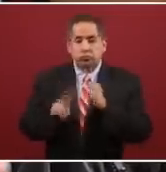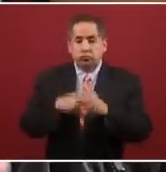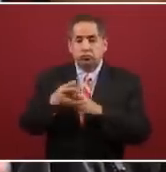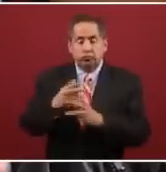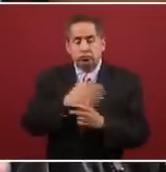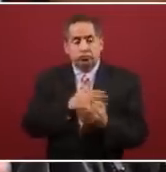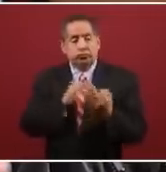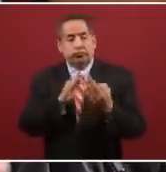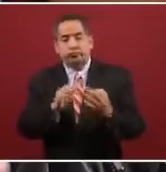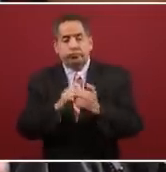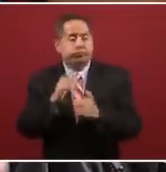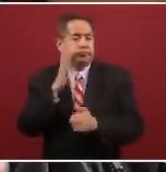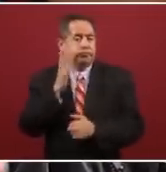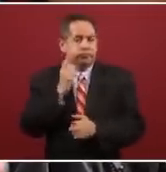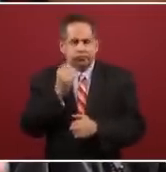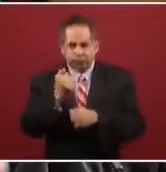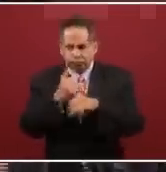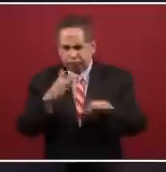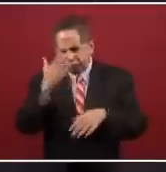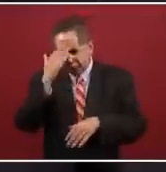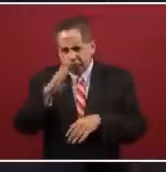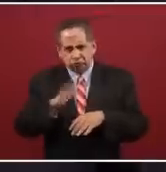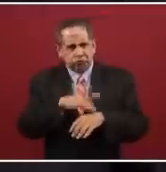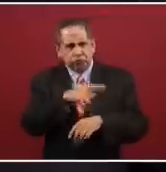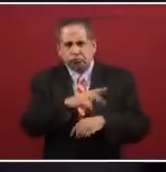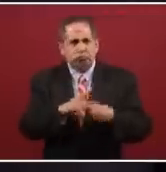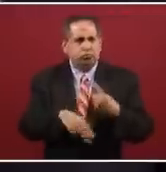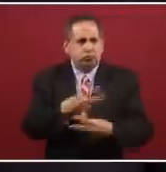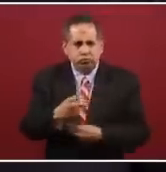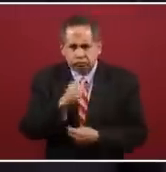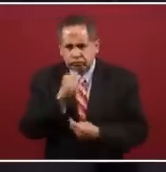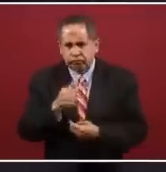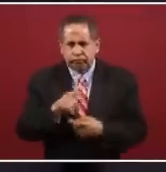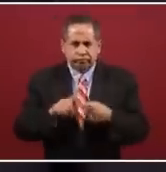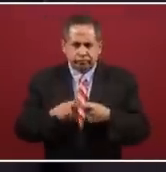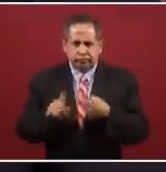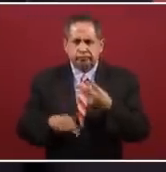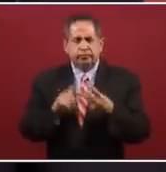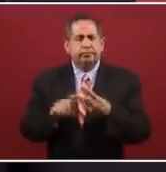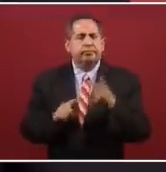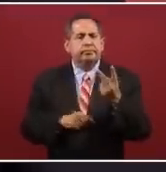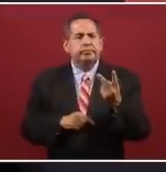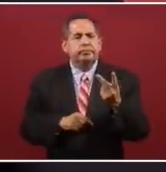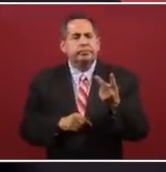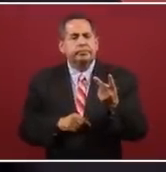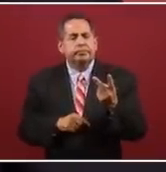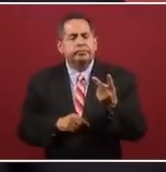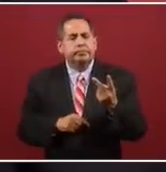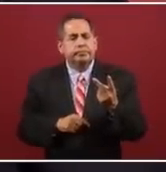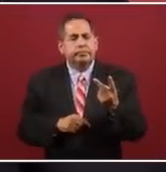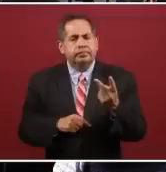Diputados. Si usted tiene información acerca de por qué no acudió. Esa es la primera. La segunda,